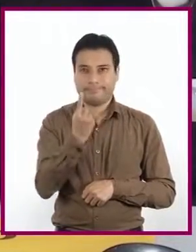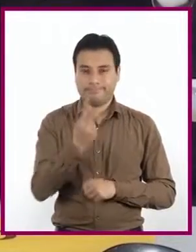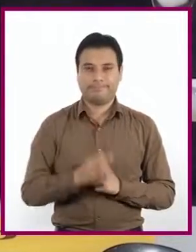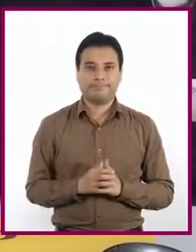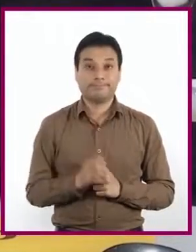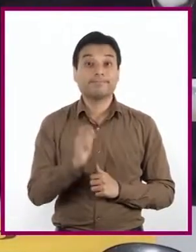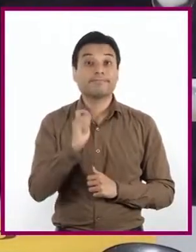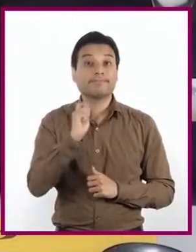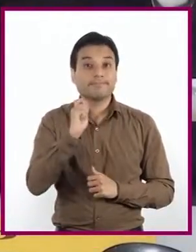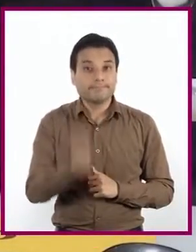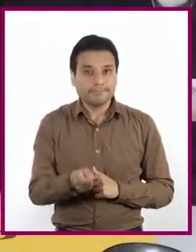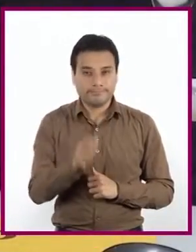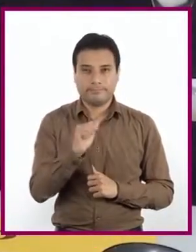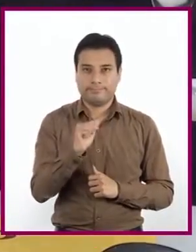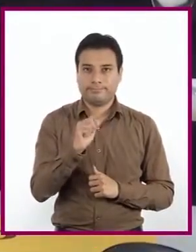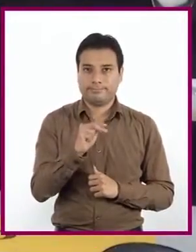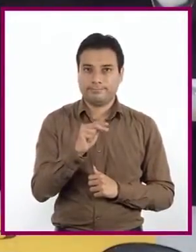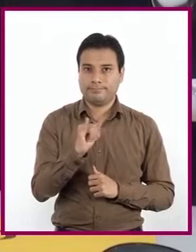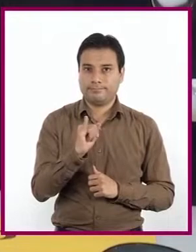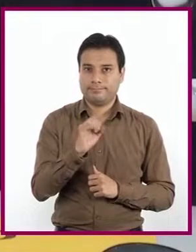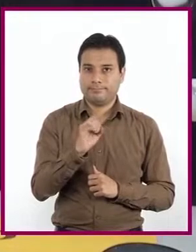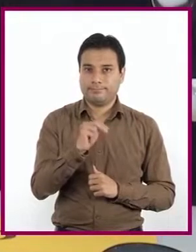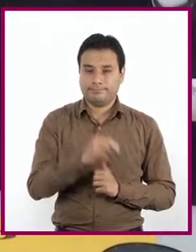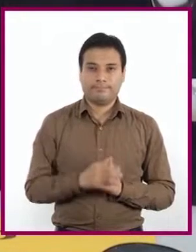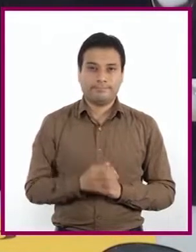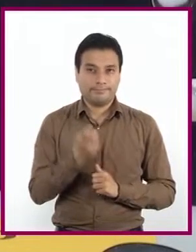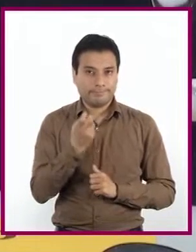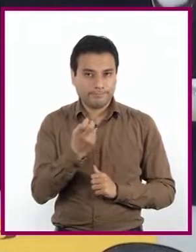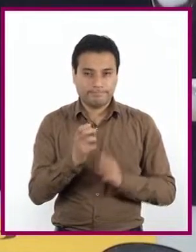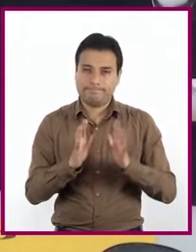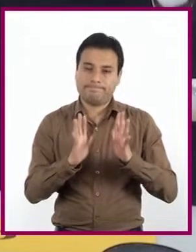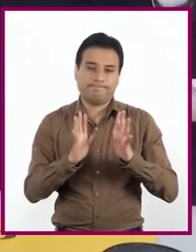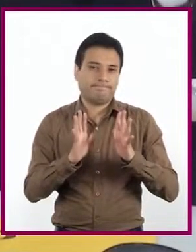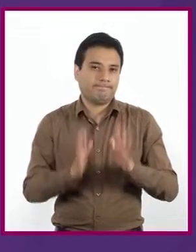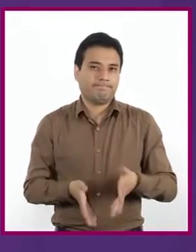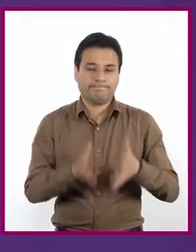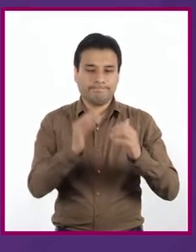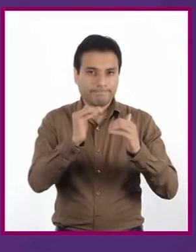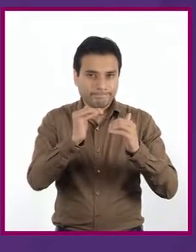en un anión. Y estos elementos logran su estabilidad.